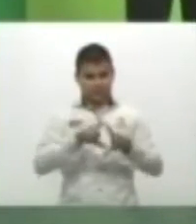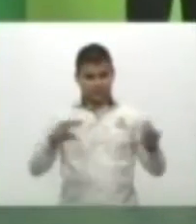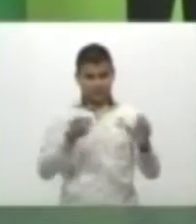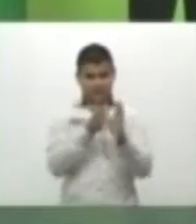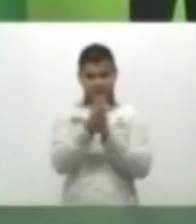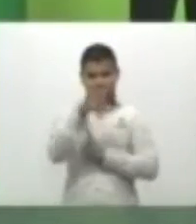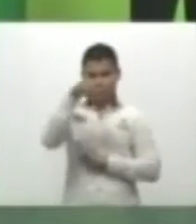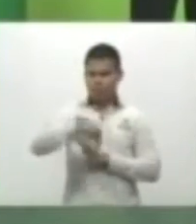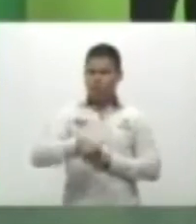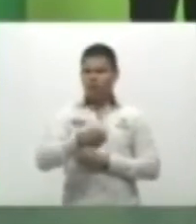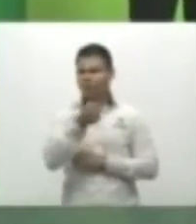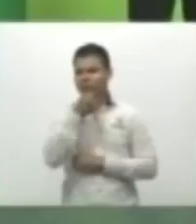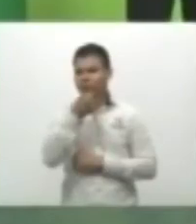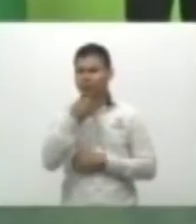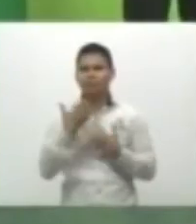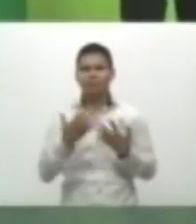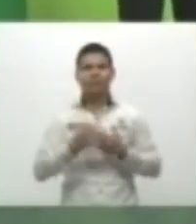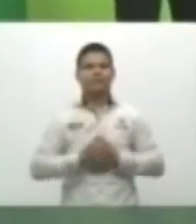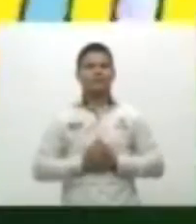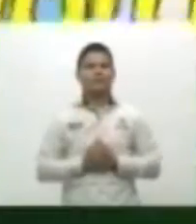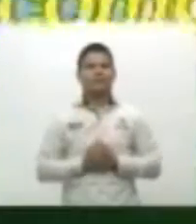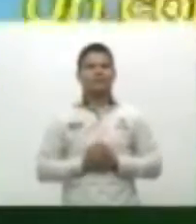en el día de hoy están haciendo noticia.